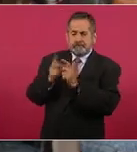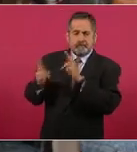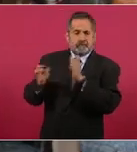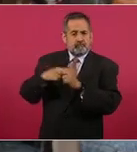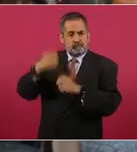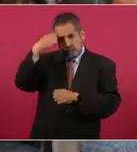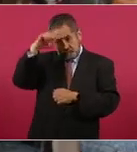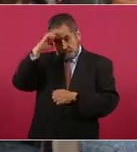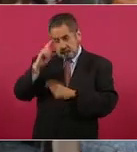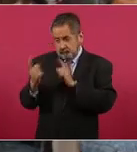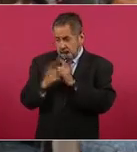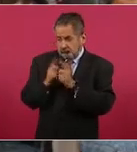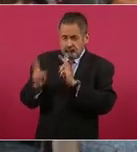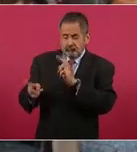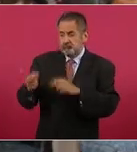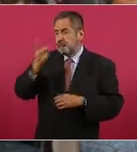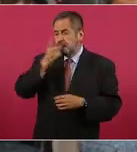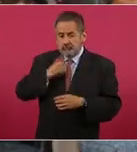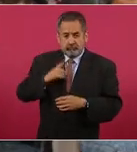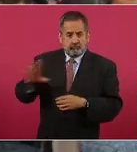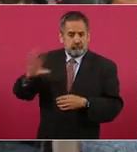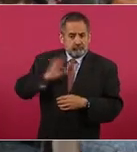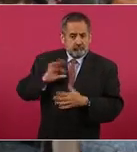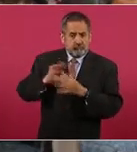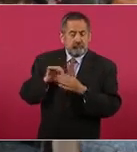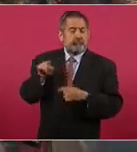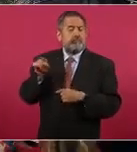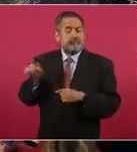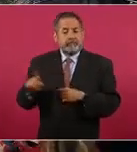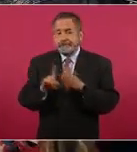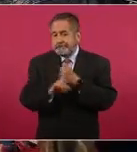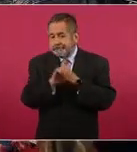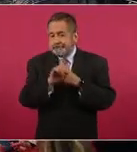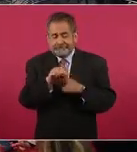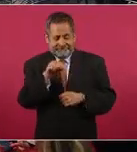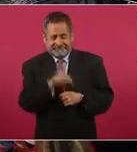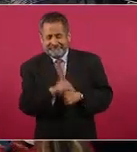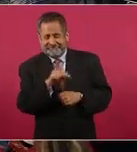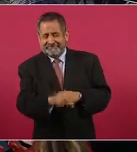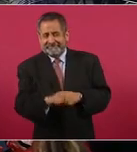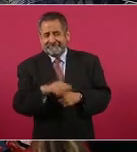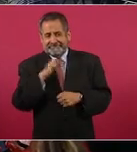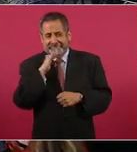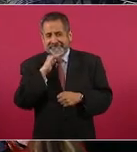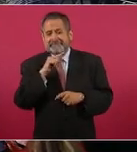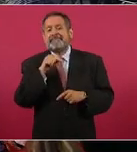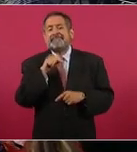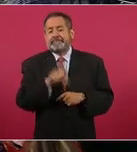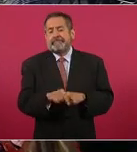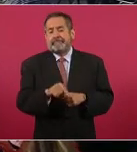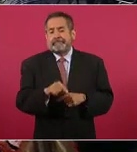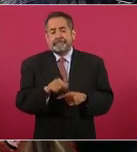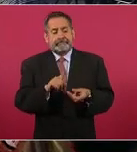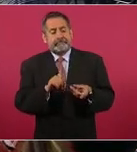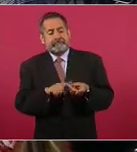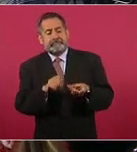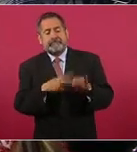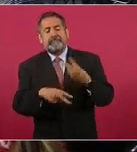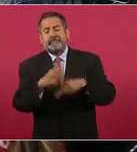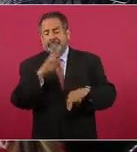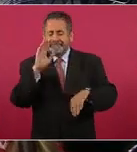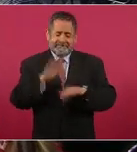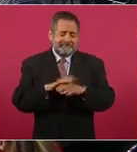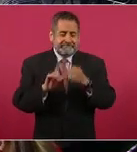y me comentó que hay un problema ahí que pudiera detonar en